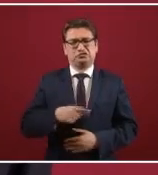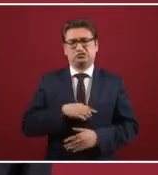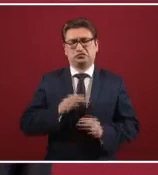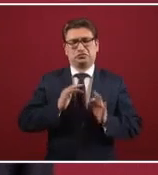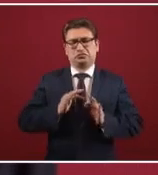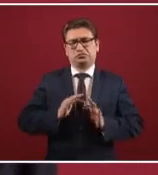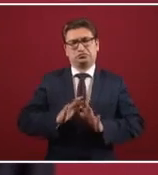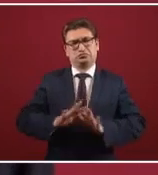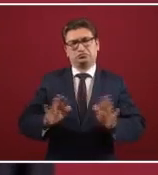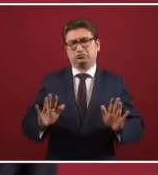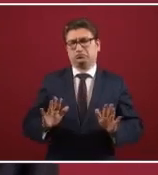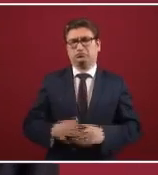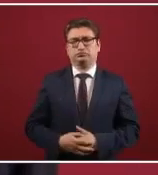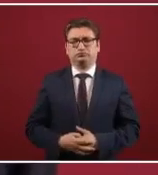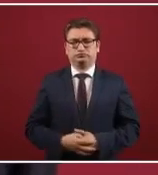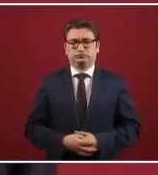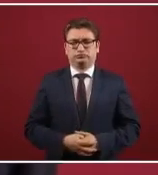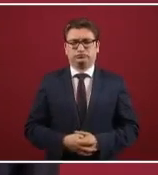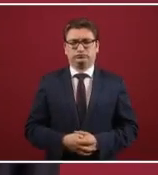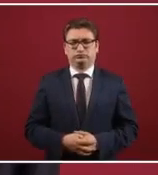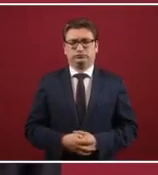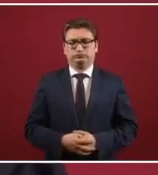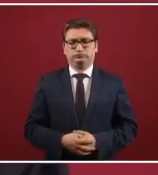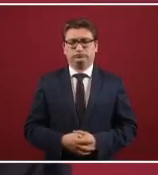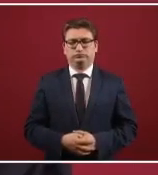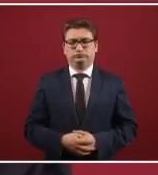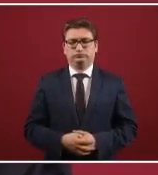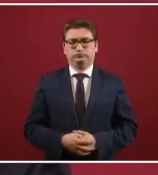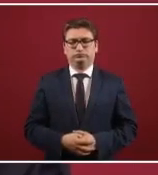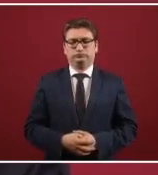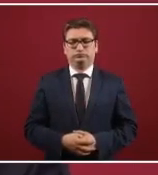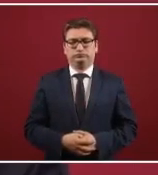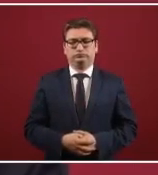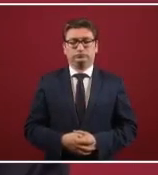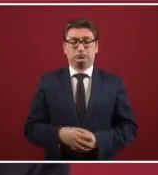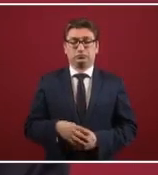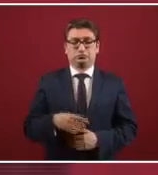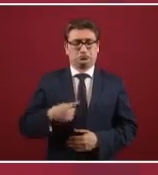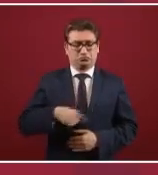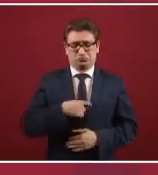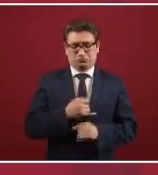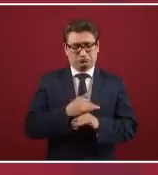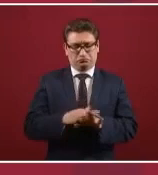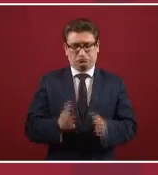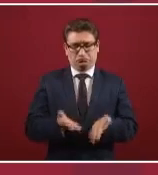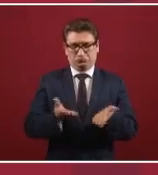quedamos hasta donde se informó